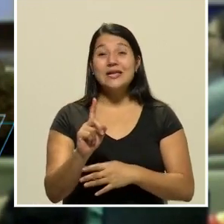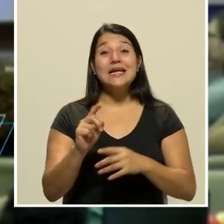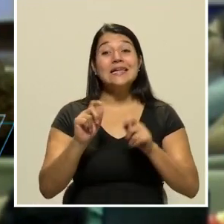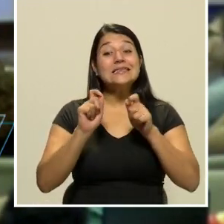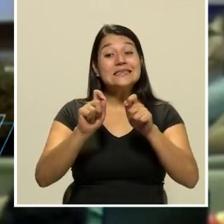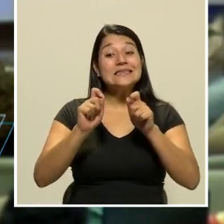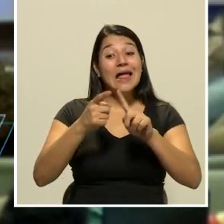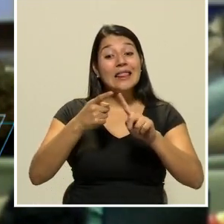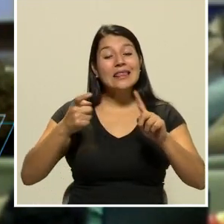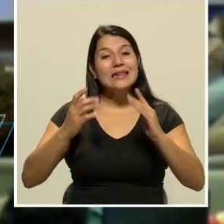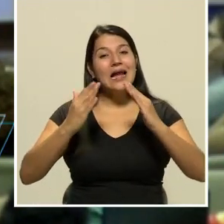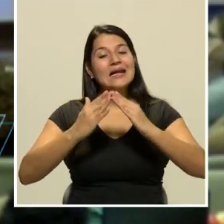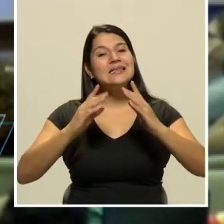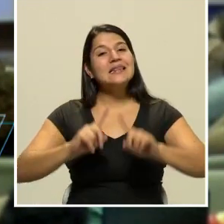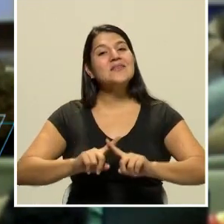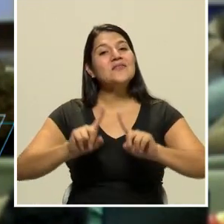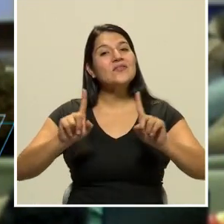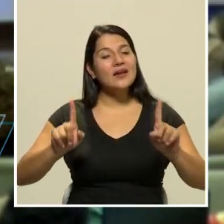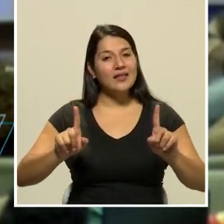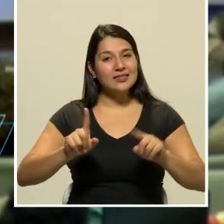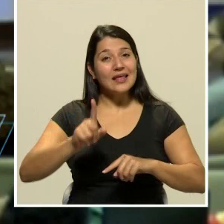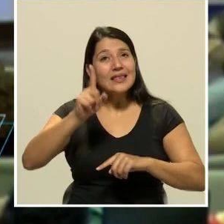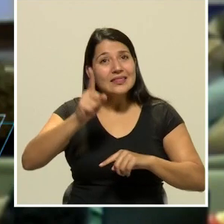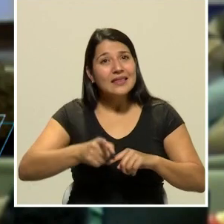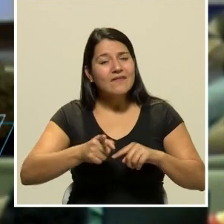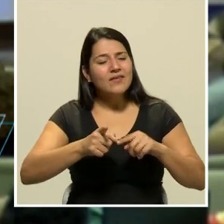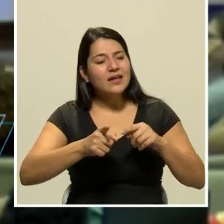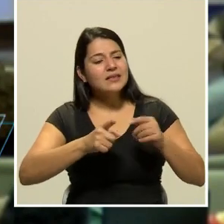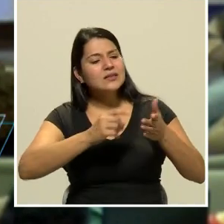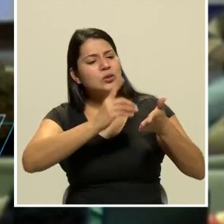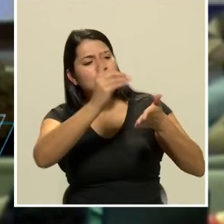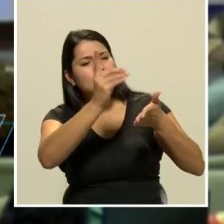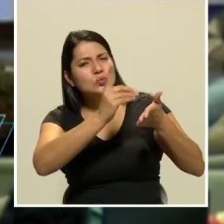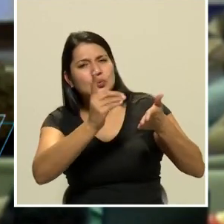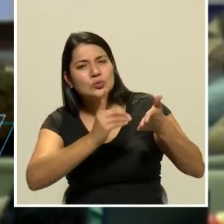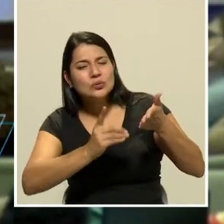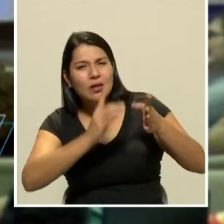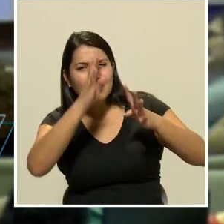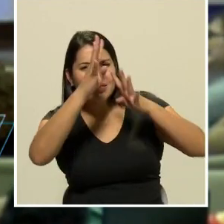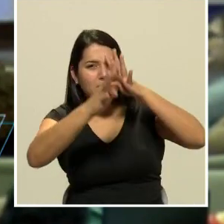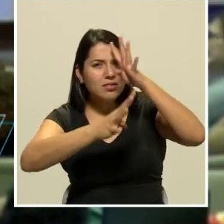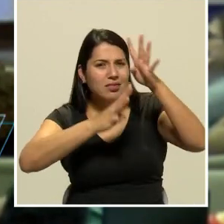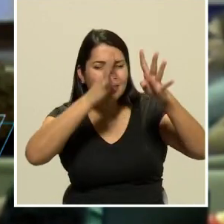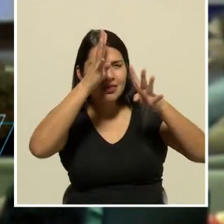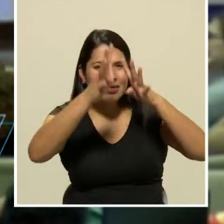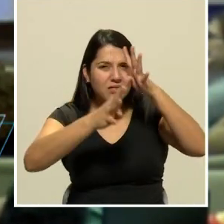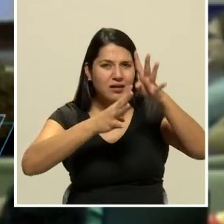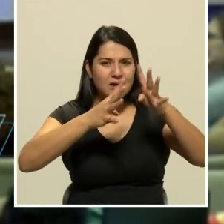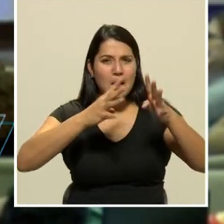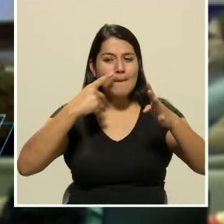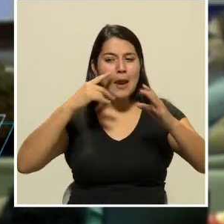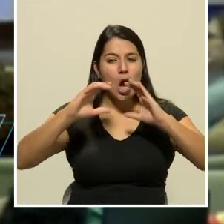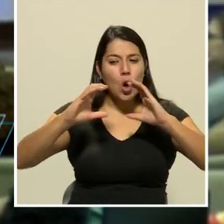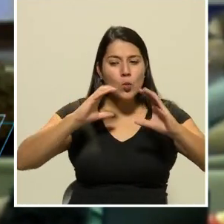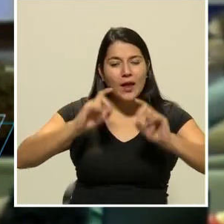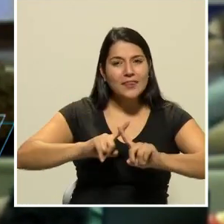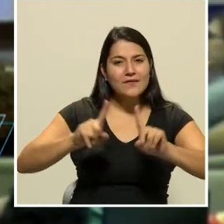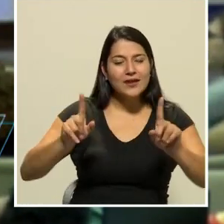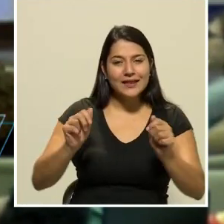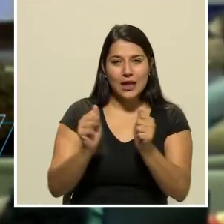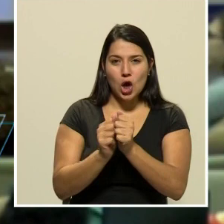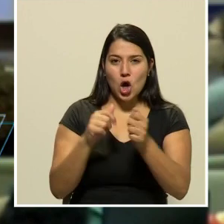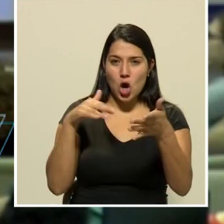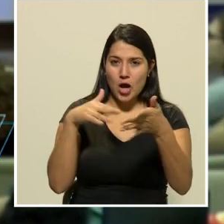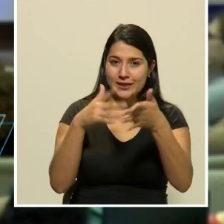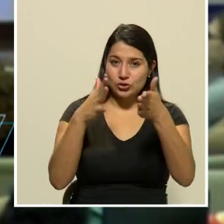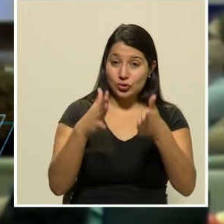diferente. Hay que diseñar la mediación con los estudiantes distinto. Y ahí sí yo creo